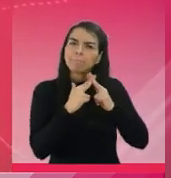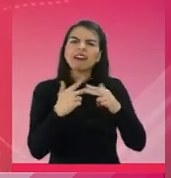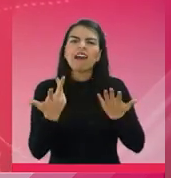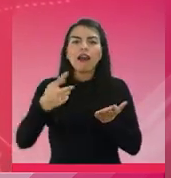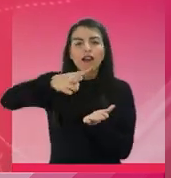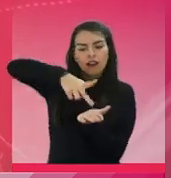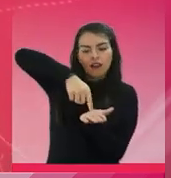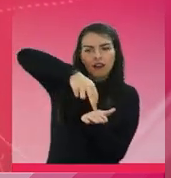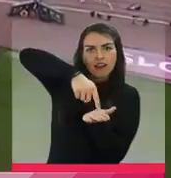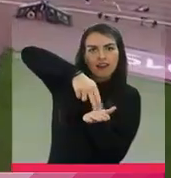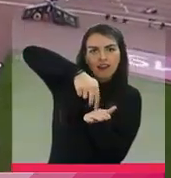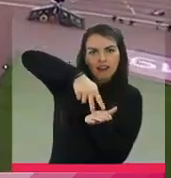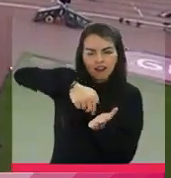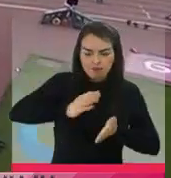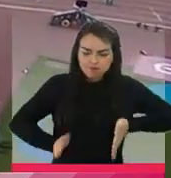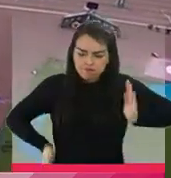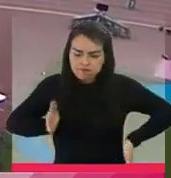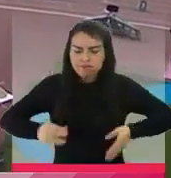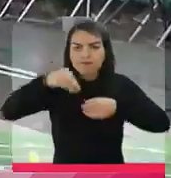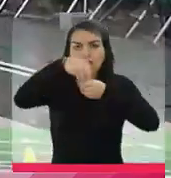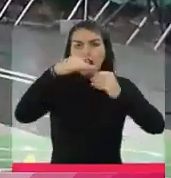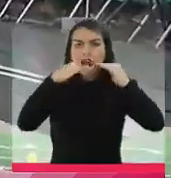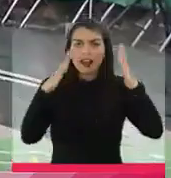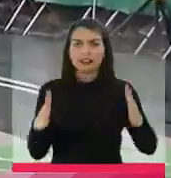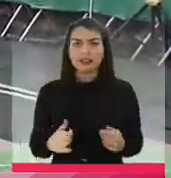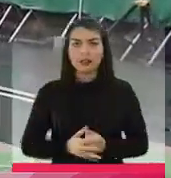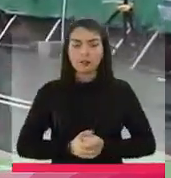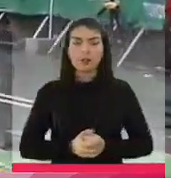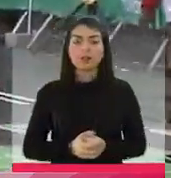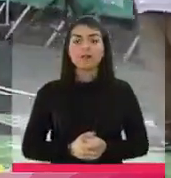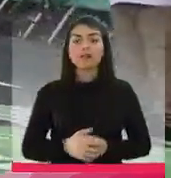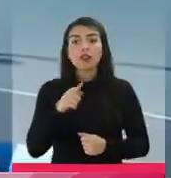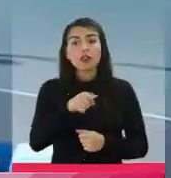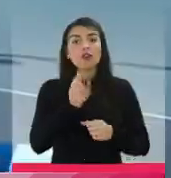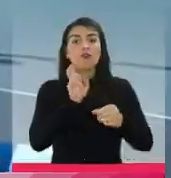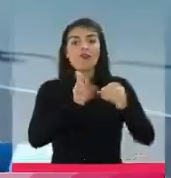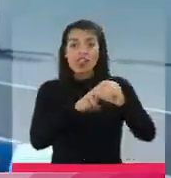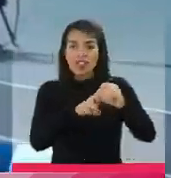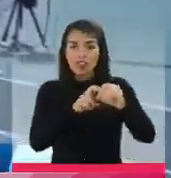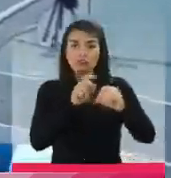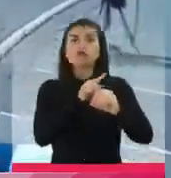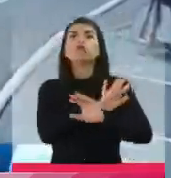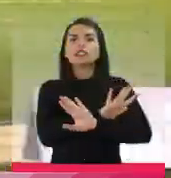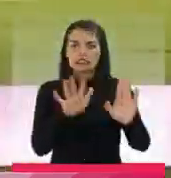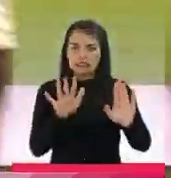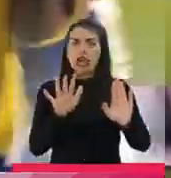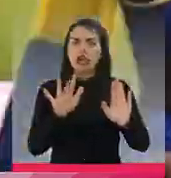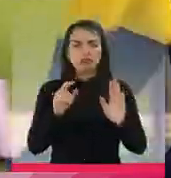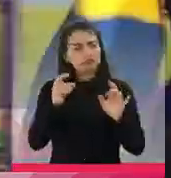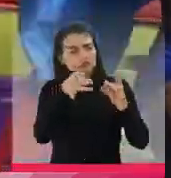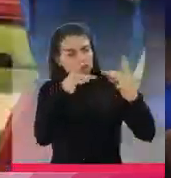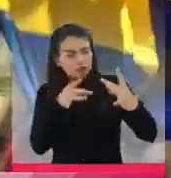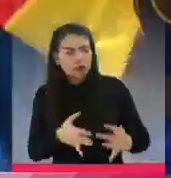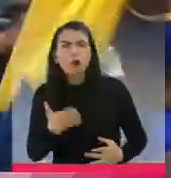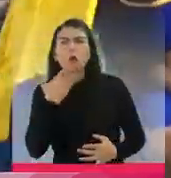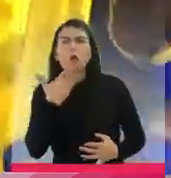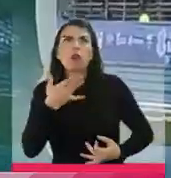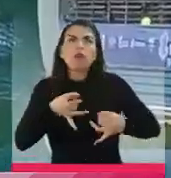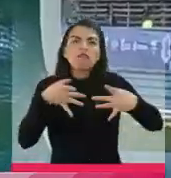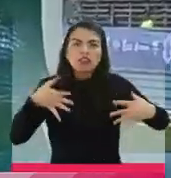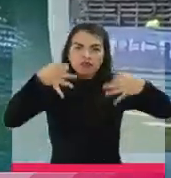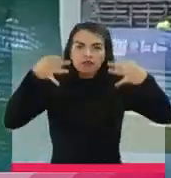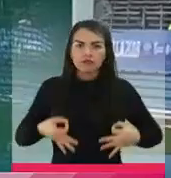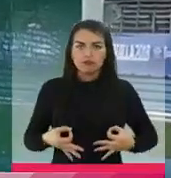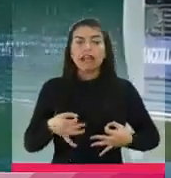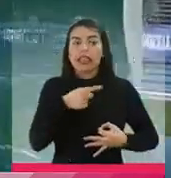entrenamientos dentro de casa. La federación y los atletas ya tienen un calendario de competencias internacionales definido, así que esperan mejores